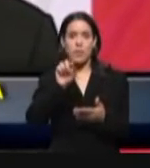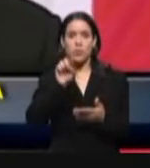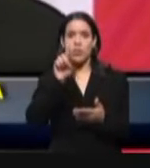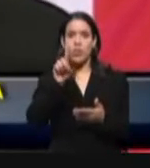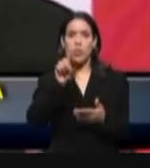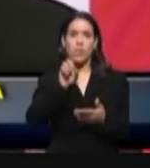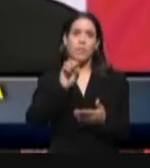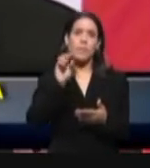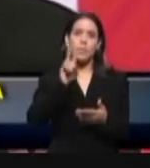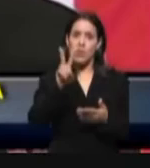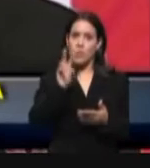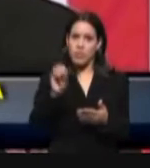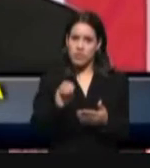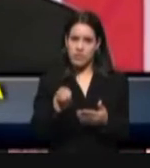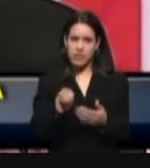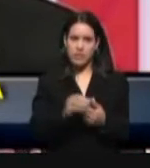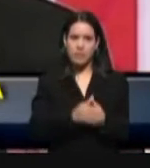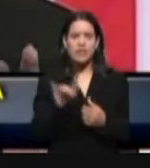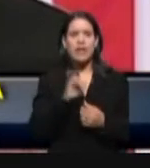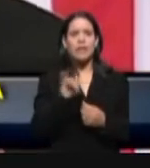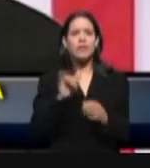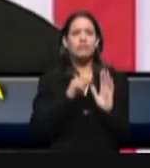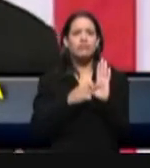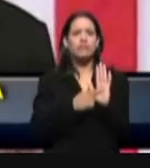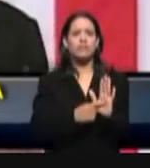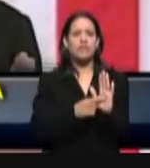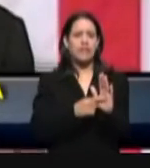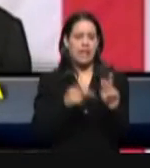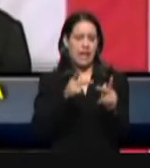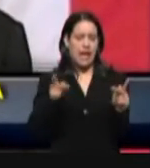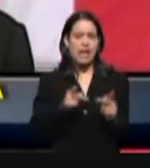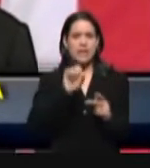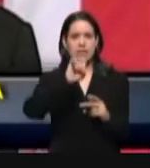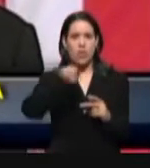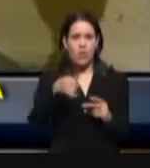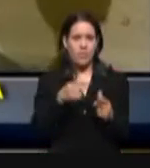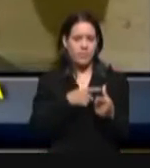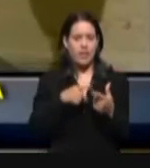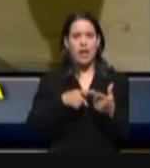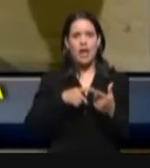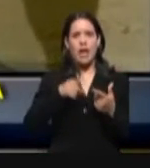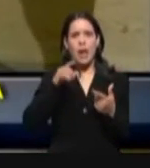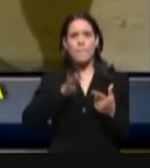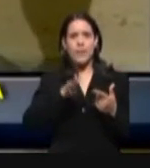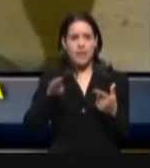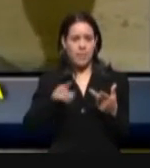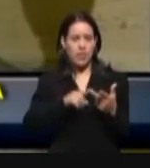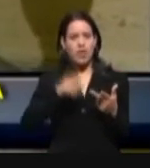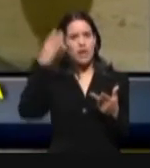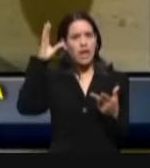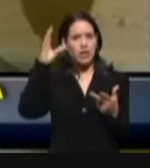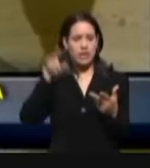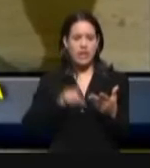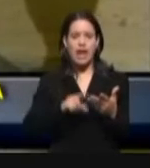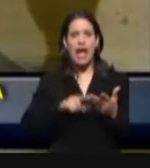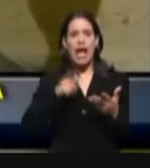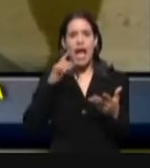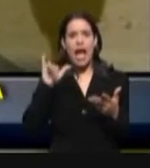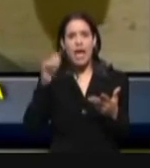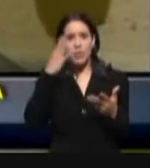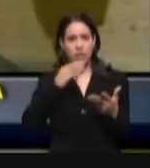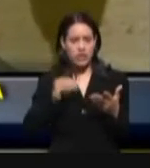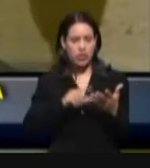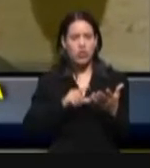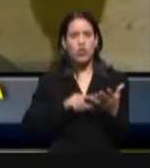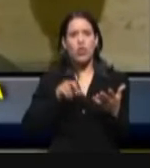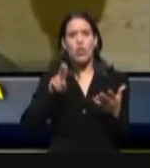Además, los datos reflejan que en las regiones de San Juan, Bayamón, Carolina y Bonito y Utuado, donde hemos implantado la